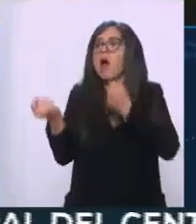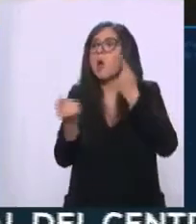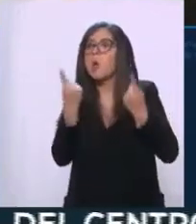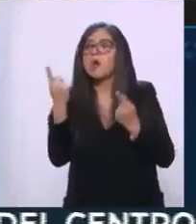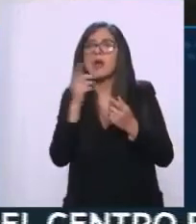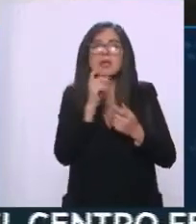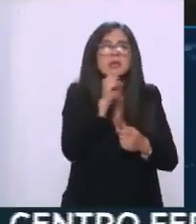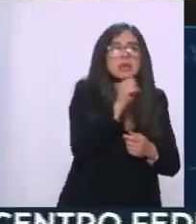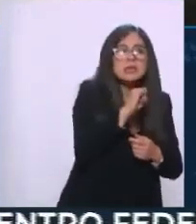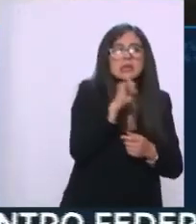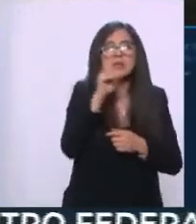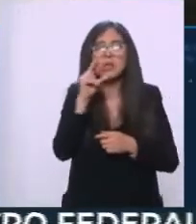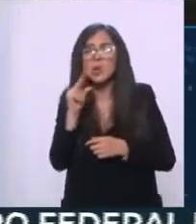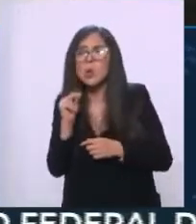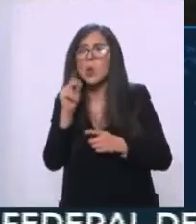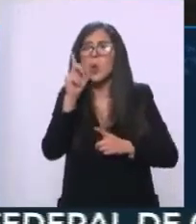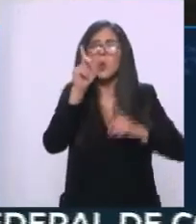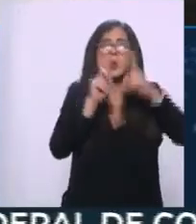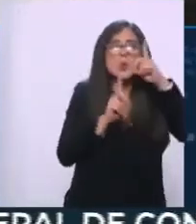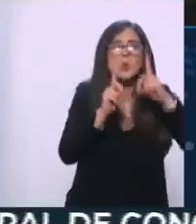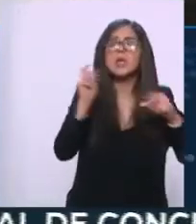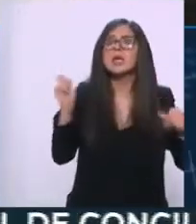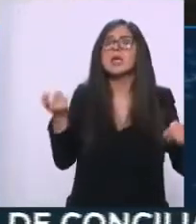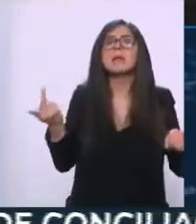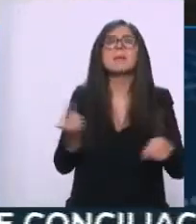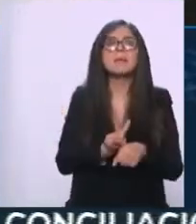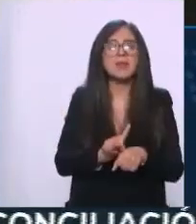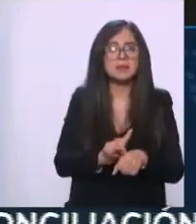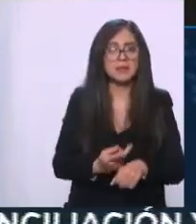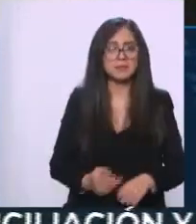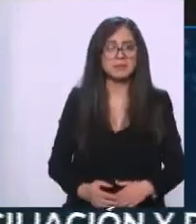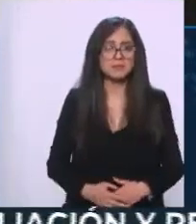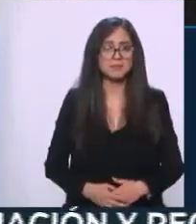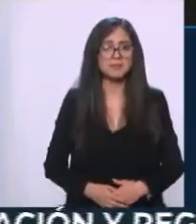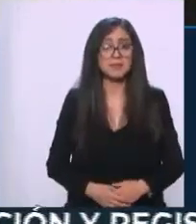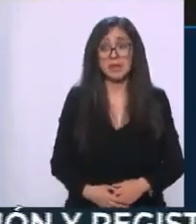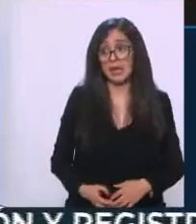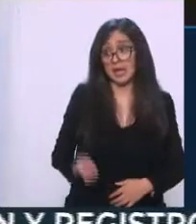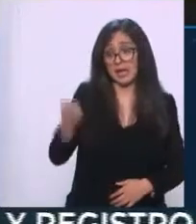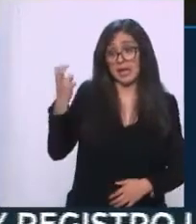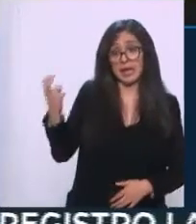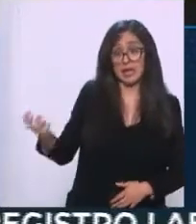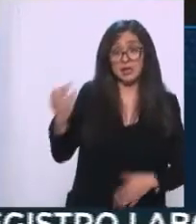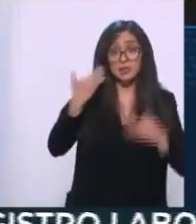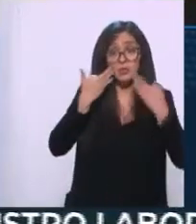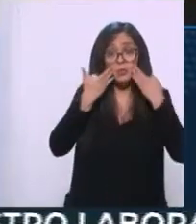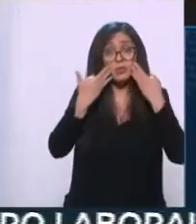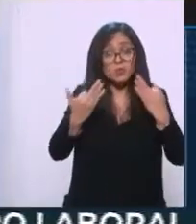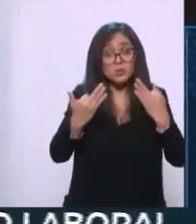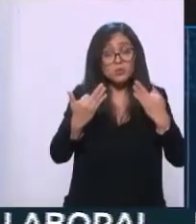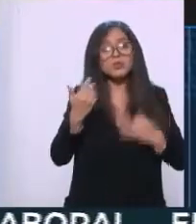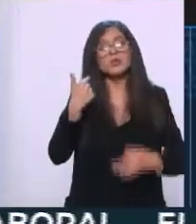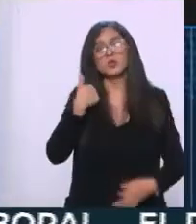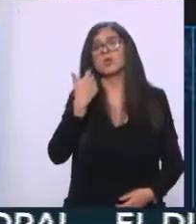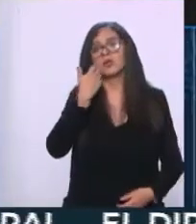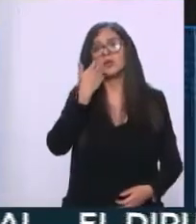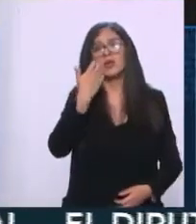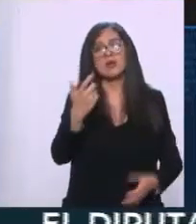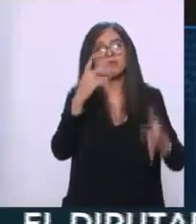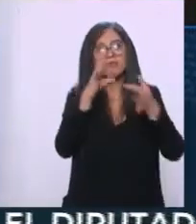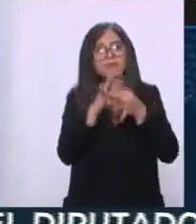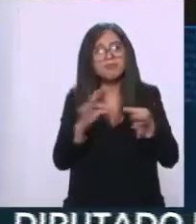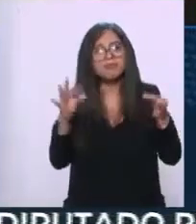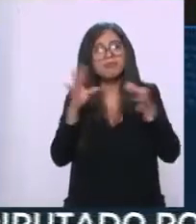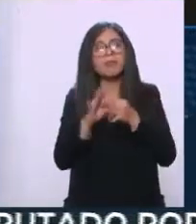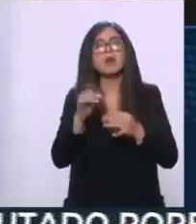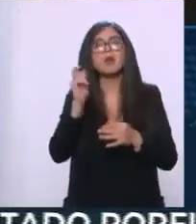sospecha de cómo que se va a llevar esa parte de la transparencia, José Gil, si me lo permites, me gustaría que fuera materia